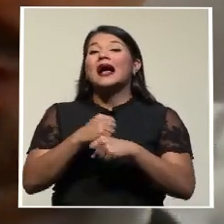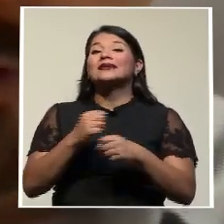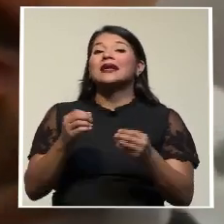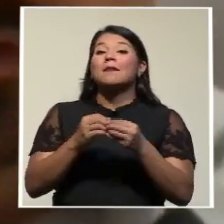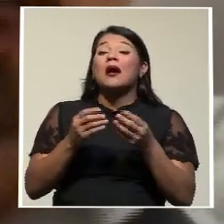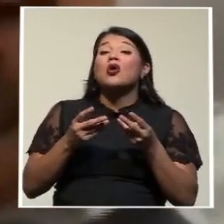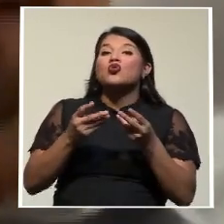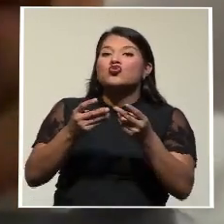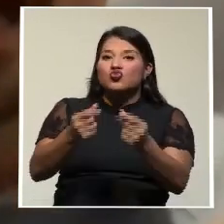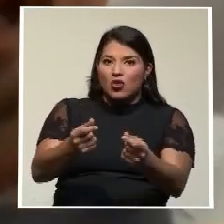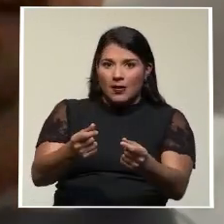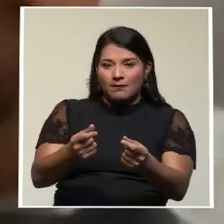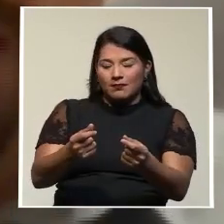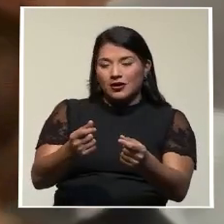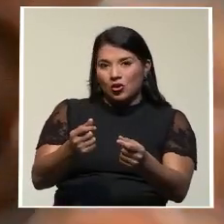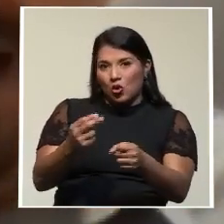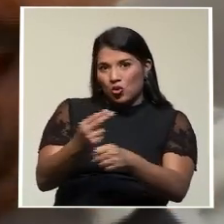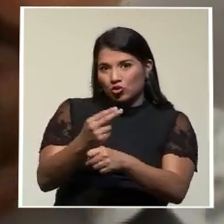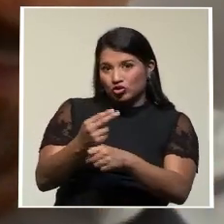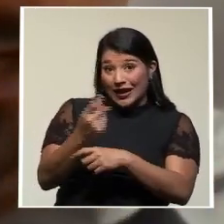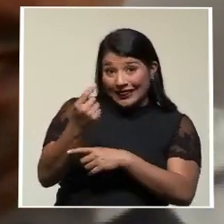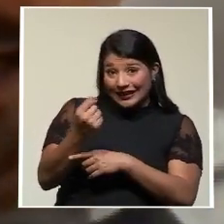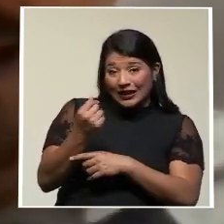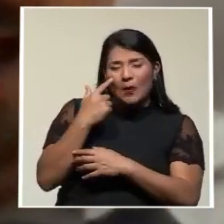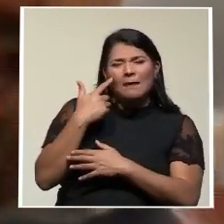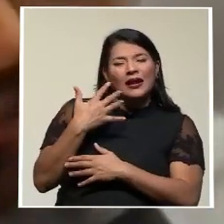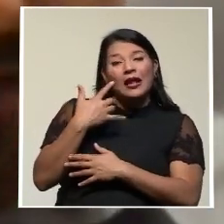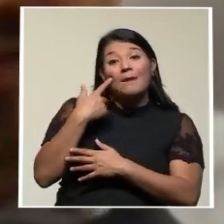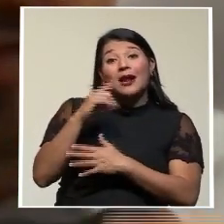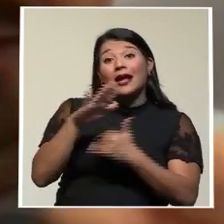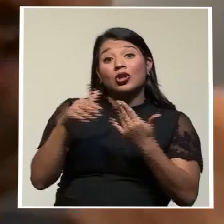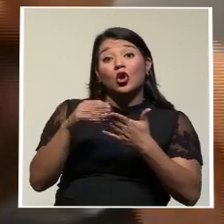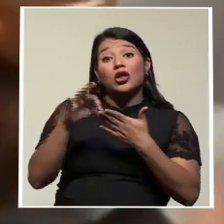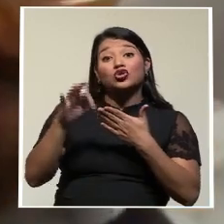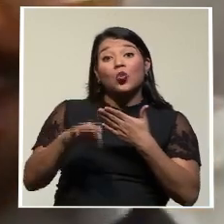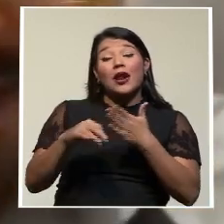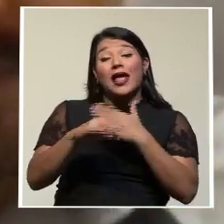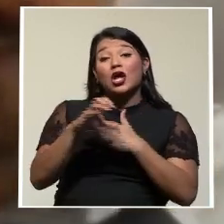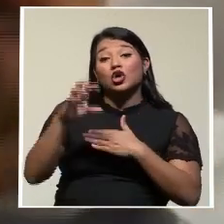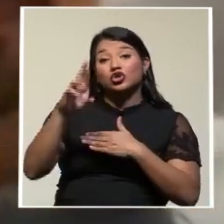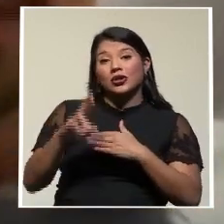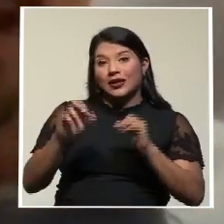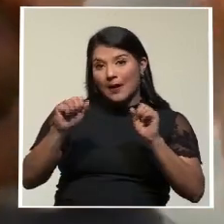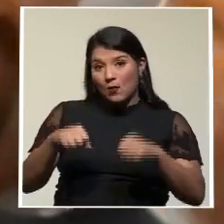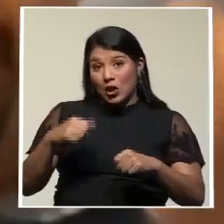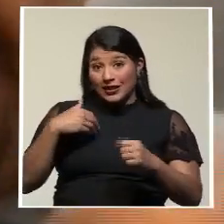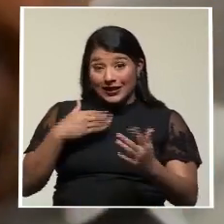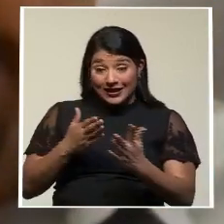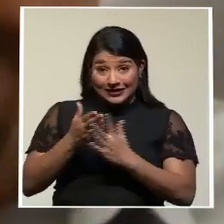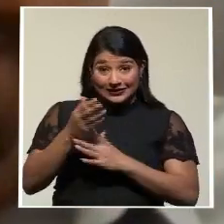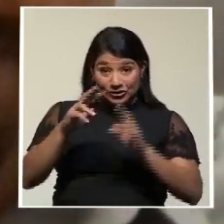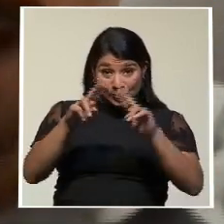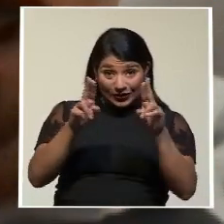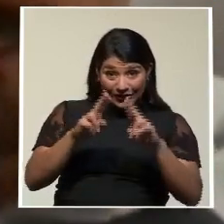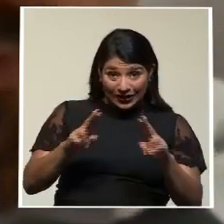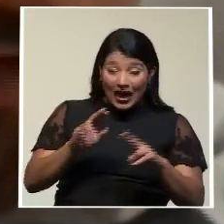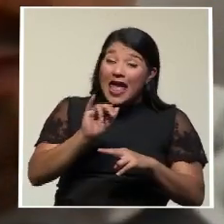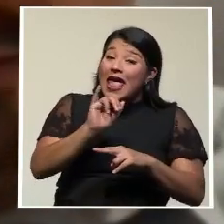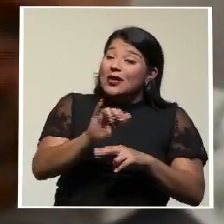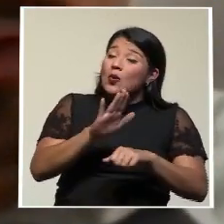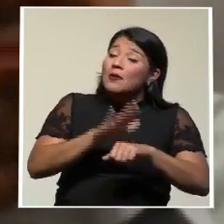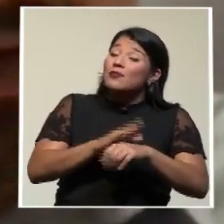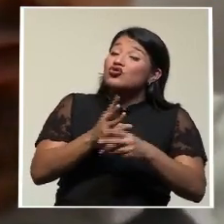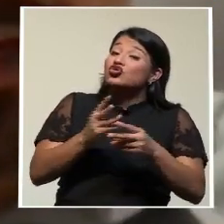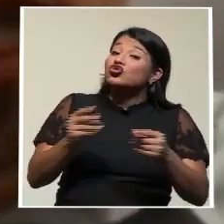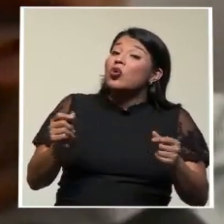de los recursos para que en toda escuela de Costa Rica haya acceso a Internet. Eso ayuda a resolver parte del problema, pero